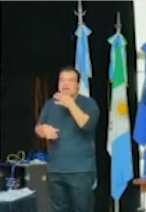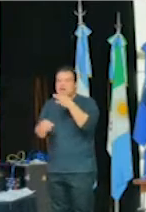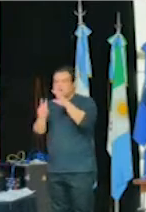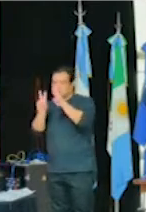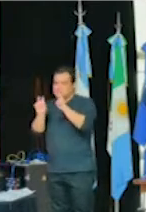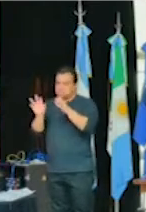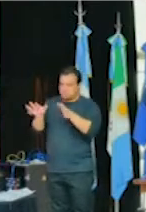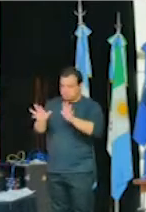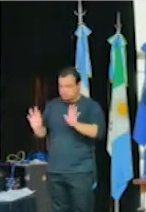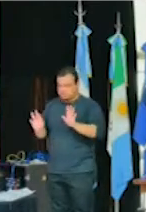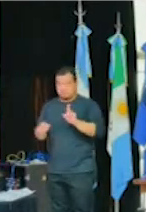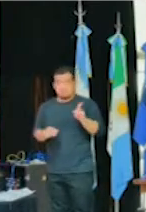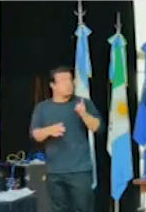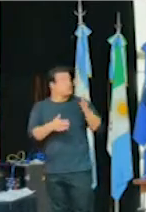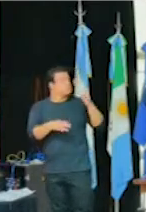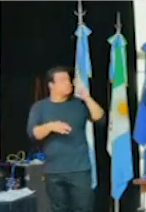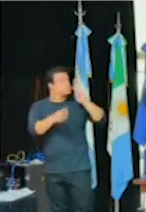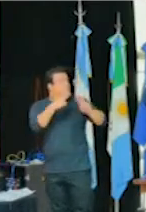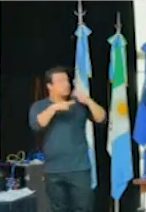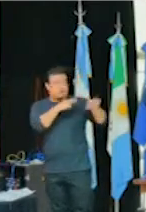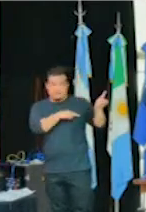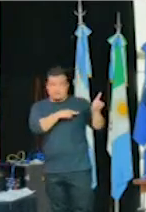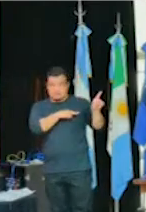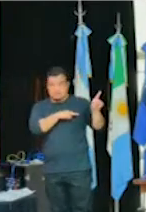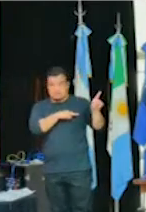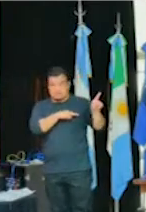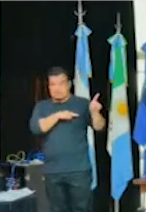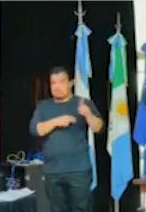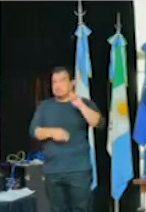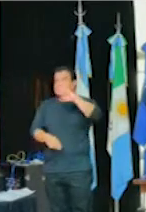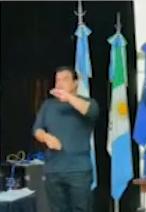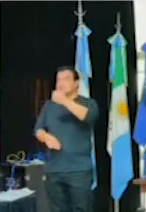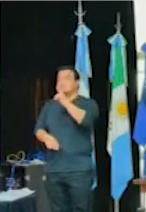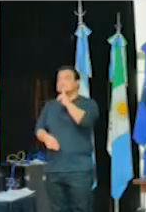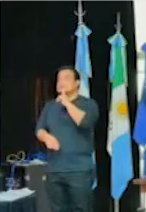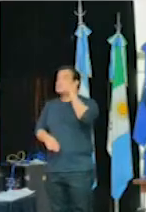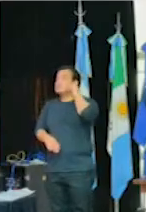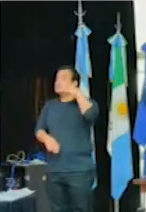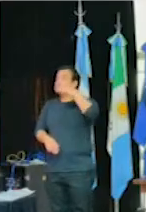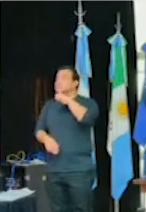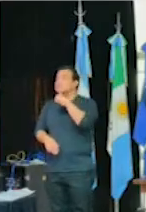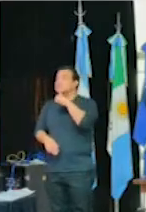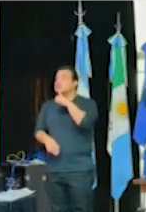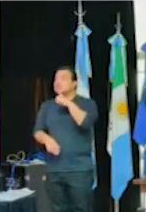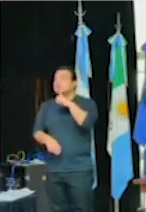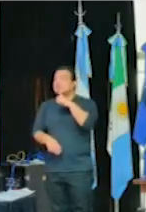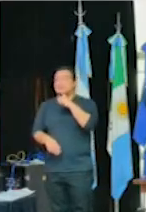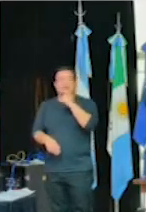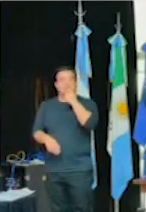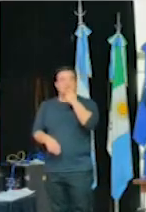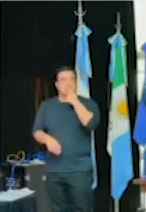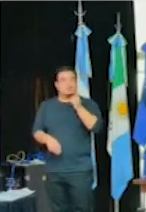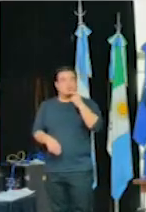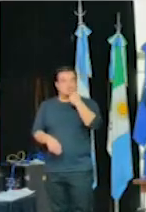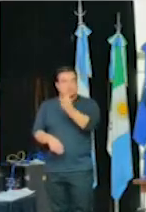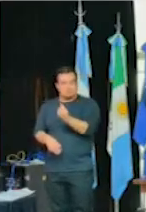¿Qué pasa? ¿Qué puse yo para buscar en ChatGPT? ¿Qué médico es